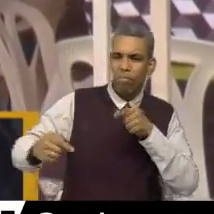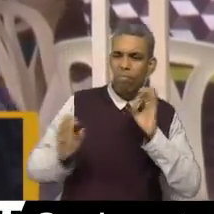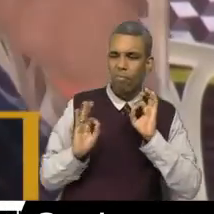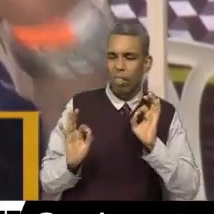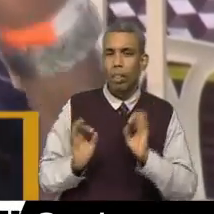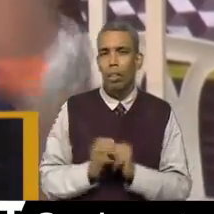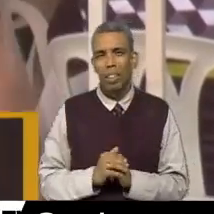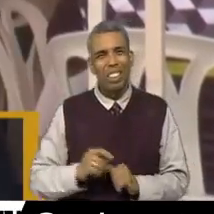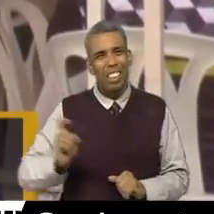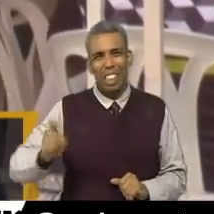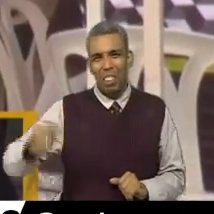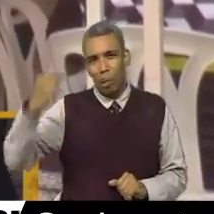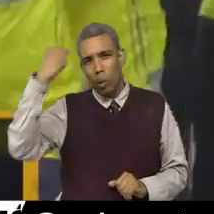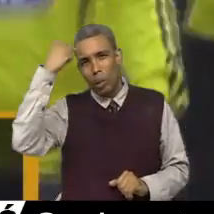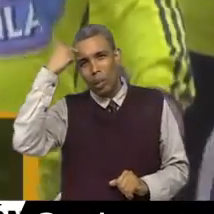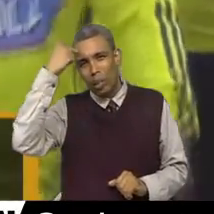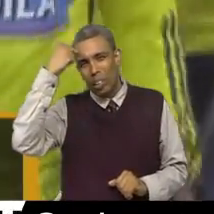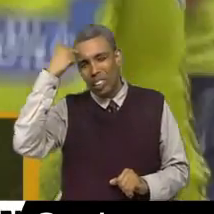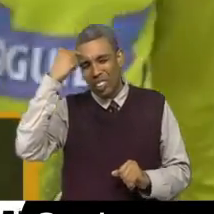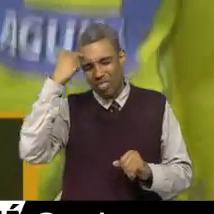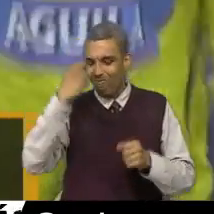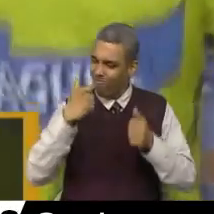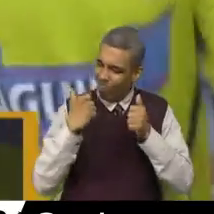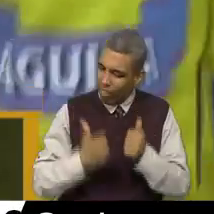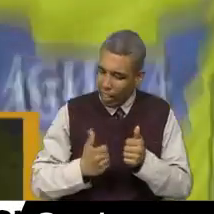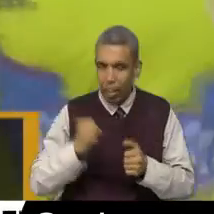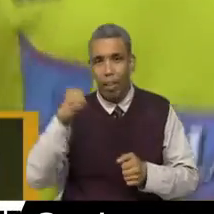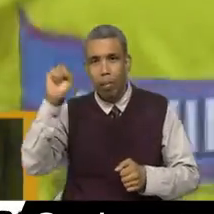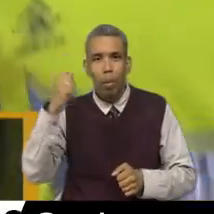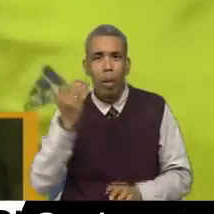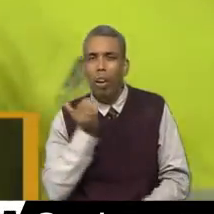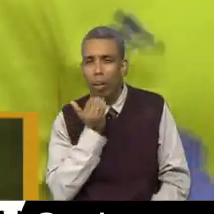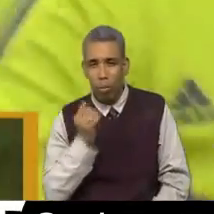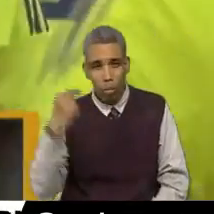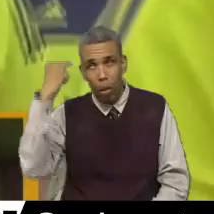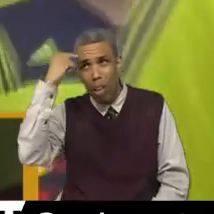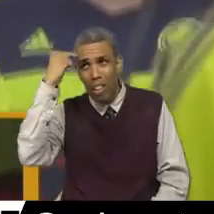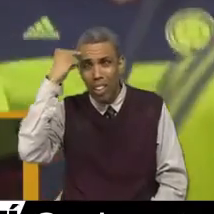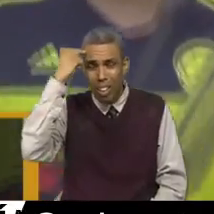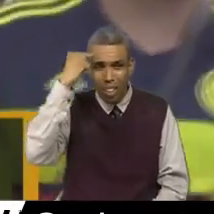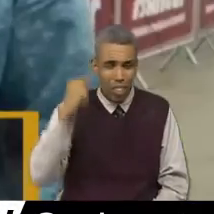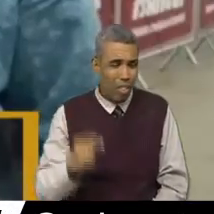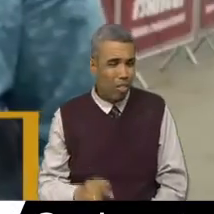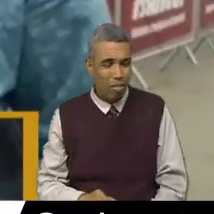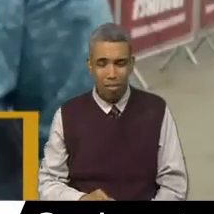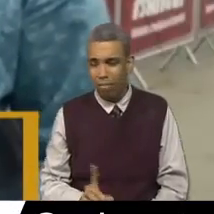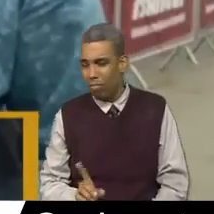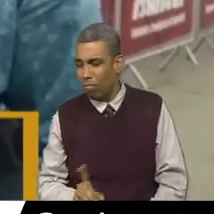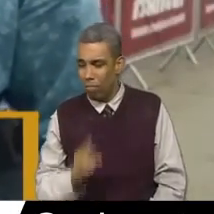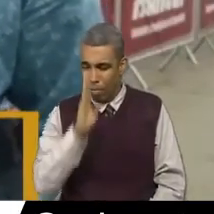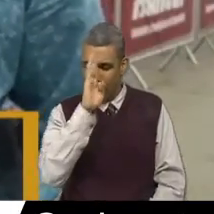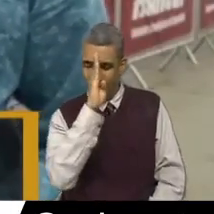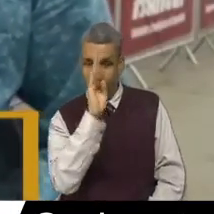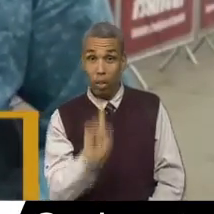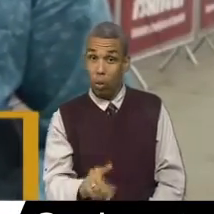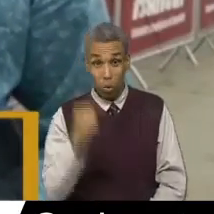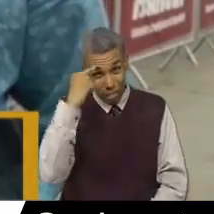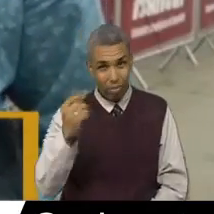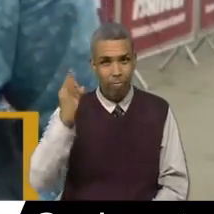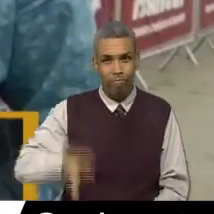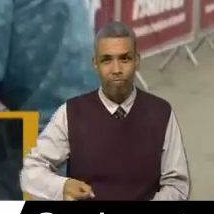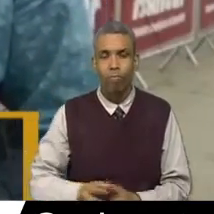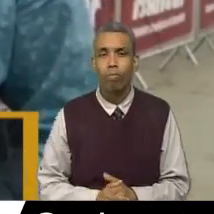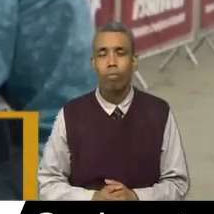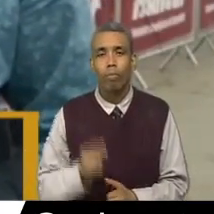ganar, con toda la mentalidad positiva y fuerza para adelante mi selección. A esta hora de la tarde un saludo cordial para